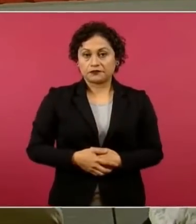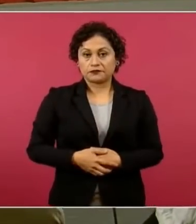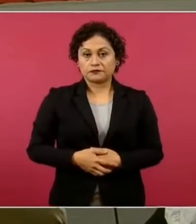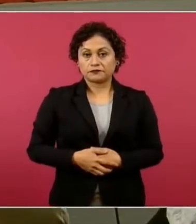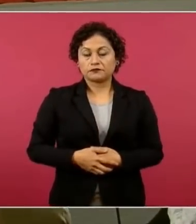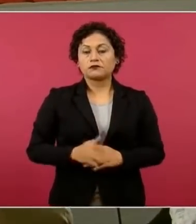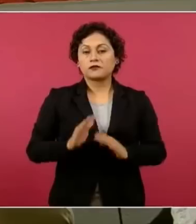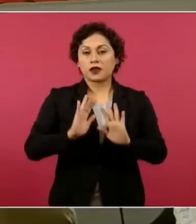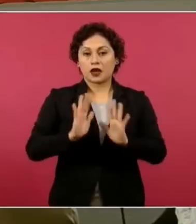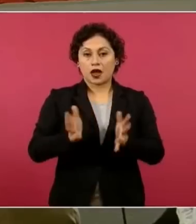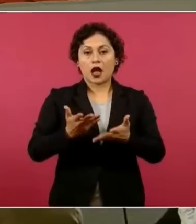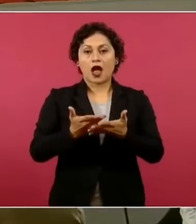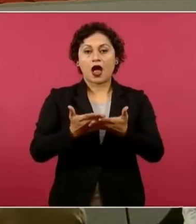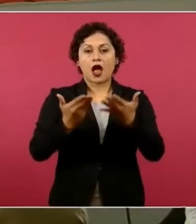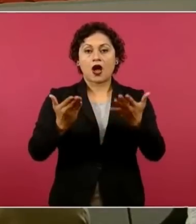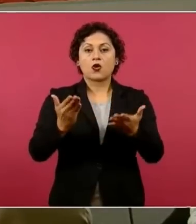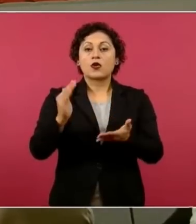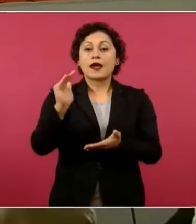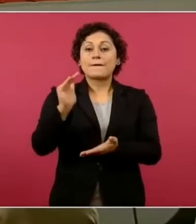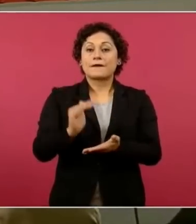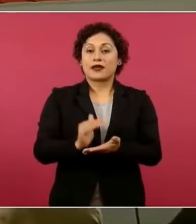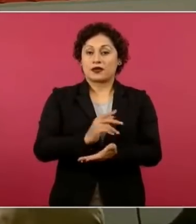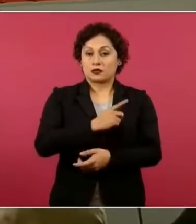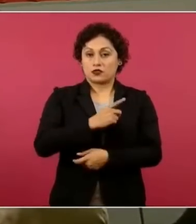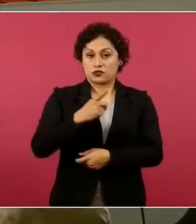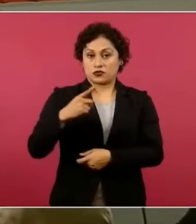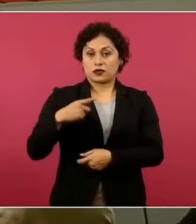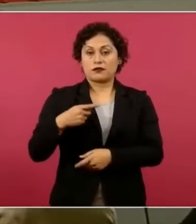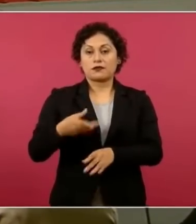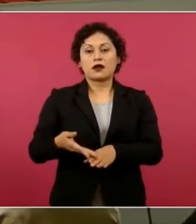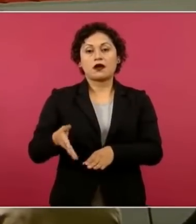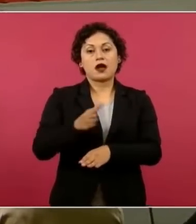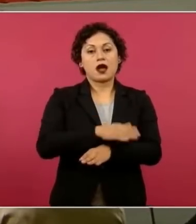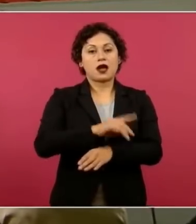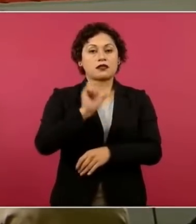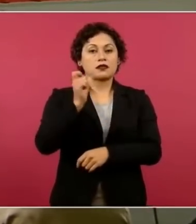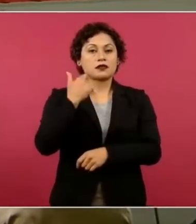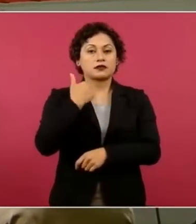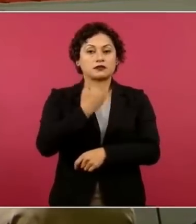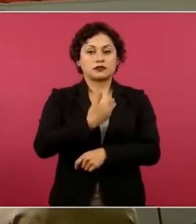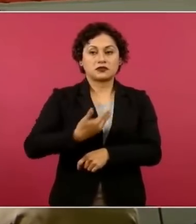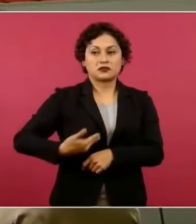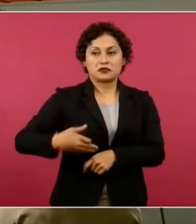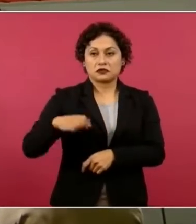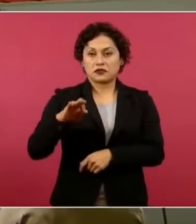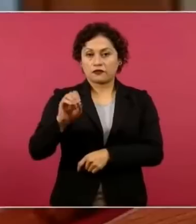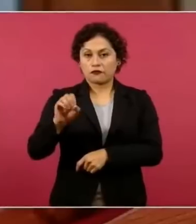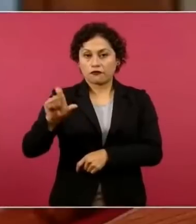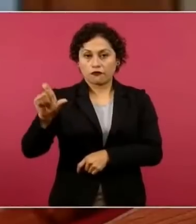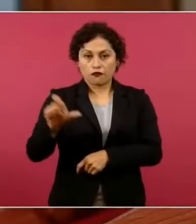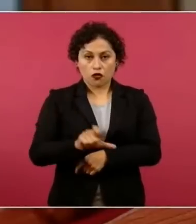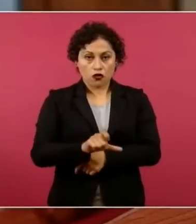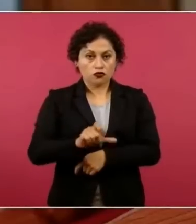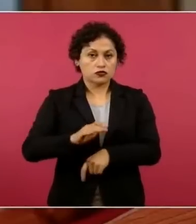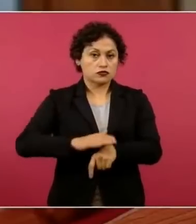menos deuda que el gobierno de Fox, que el gobierno